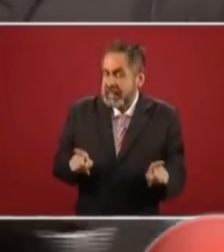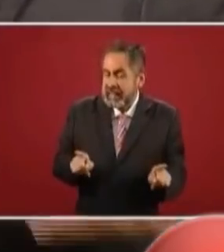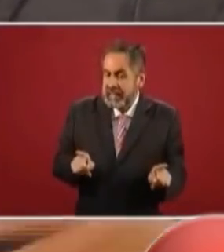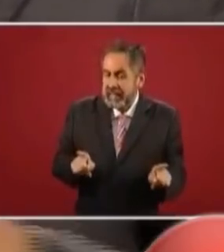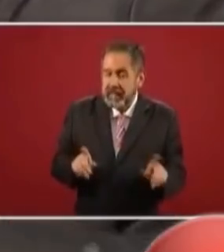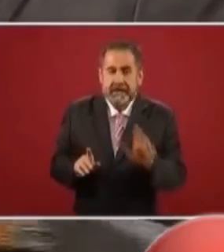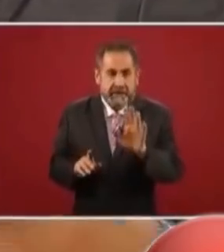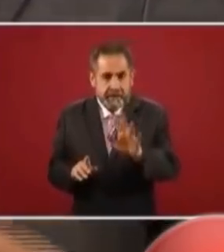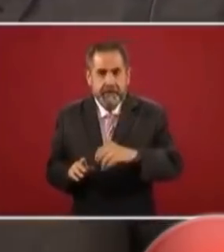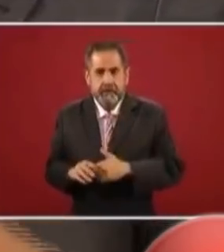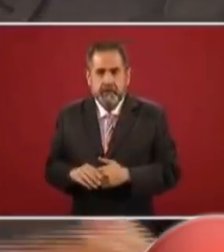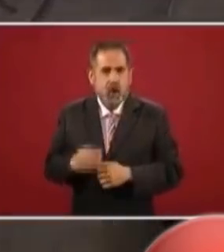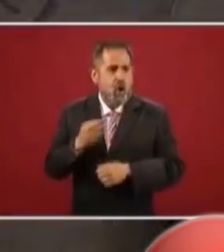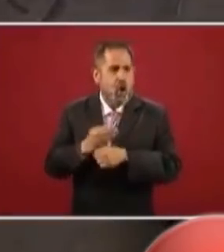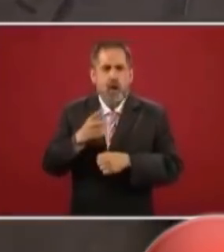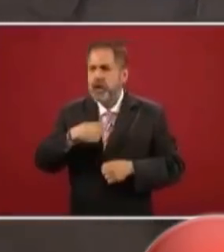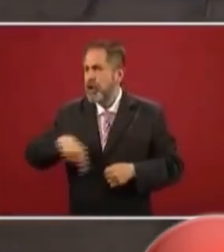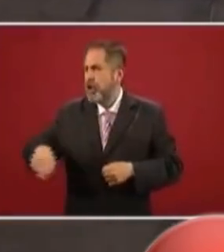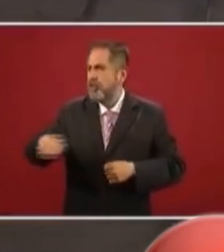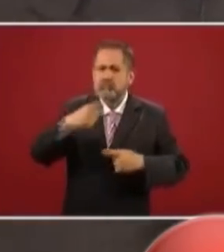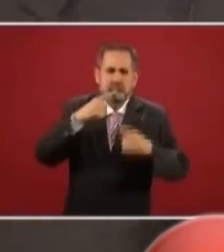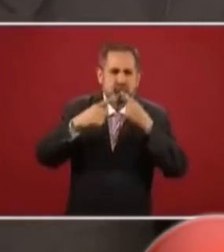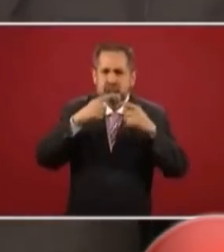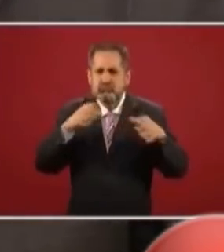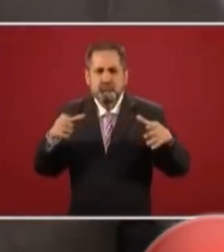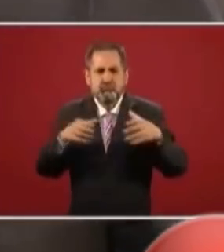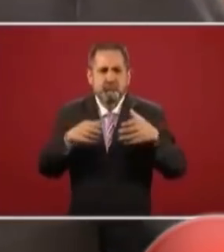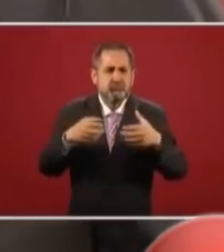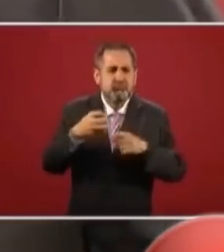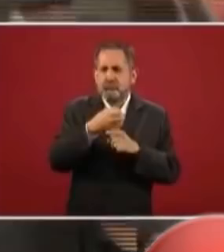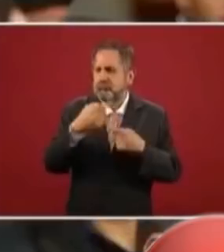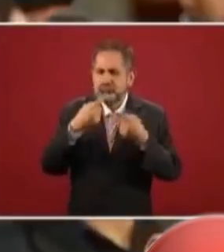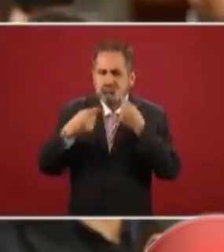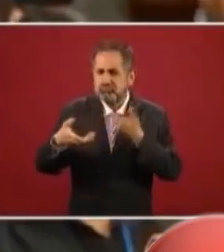podemos nosotros aquí organizarnos y